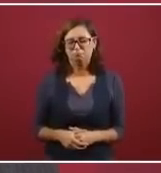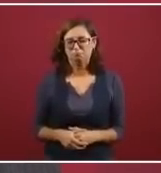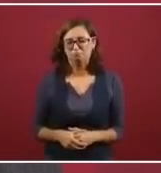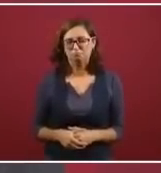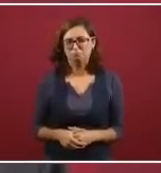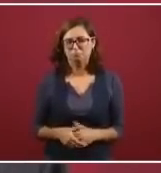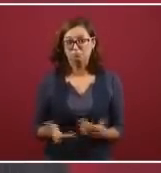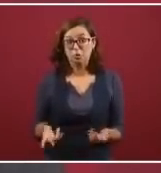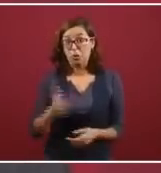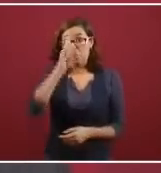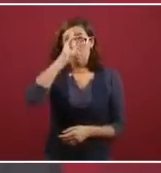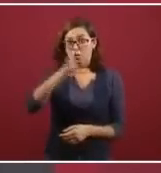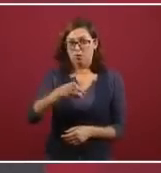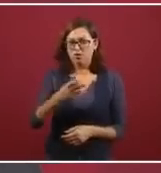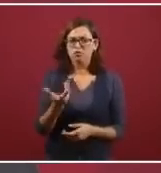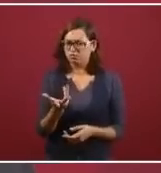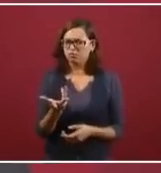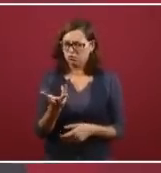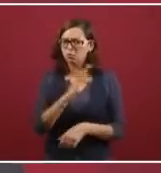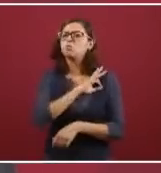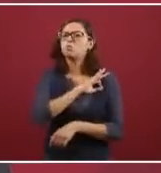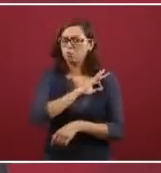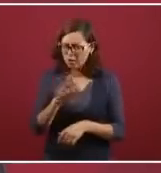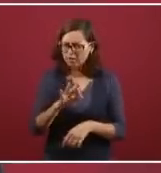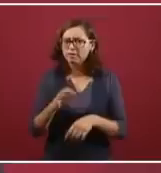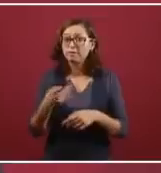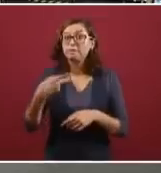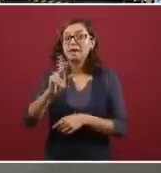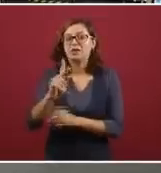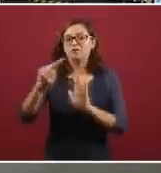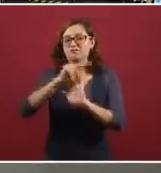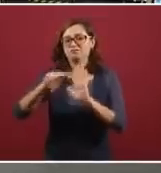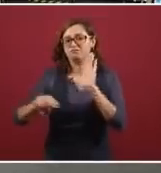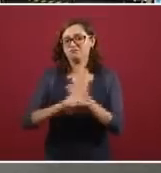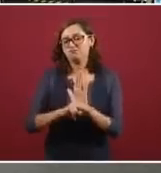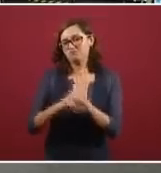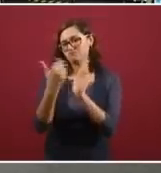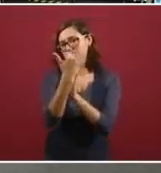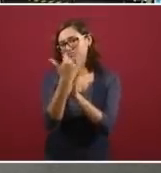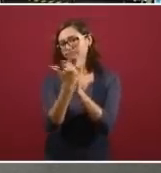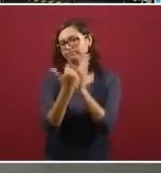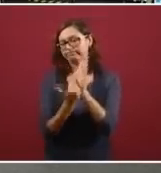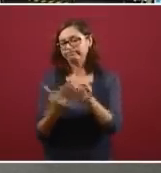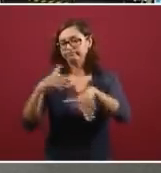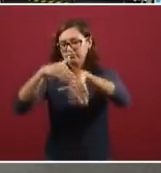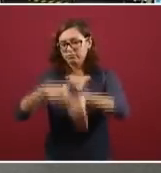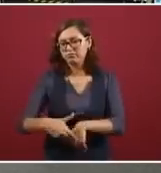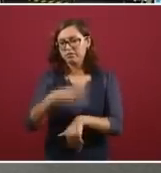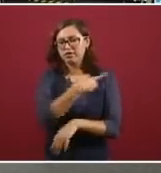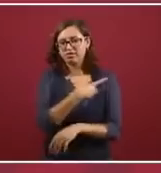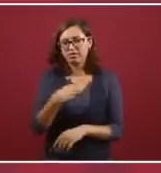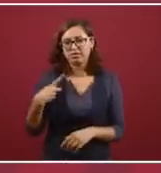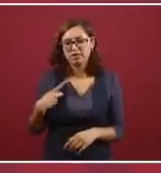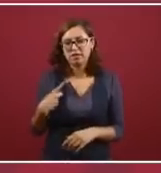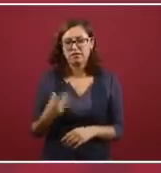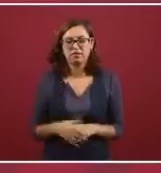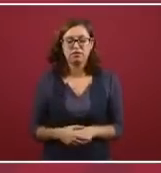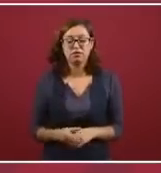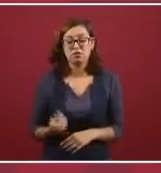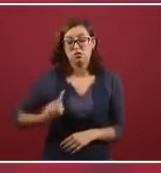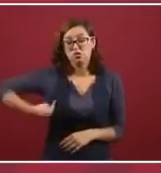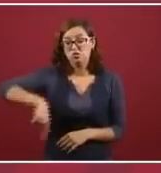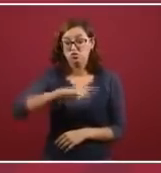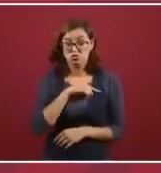prohibido, pero sí hay una normatividad que hay que cumplir. Nosotros no vamos a estar otorgando permisos